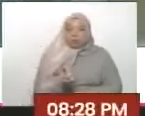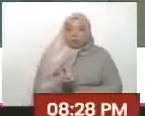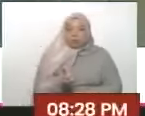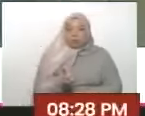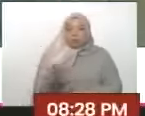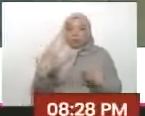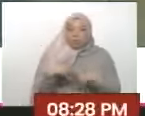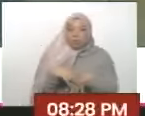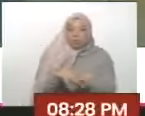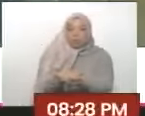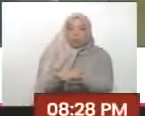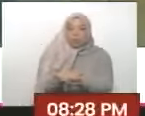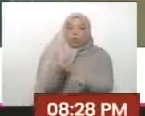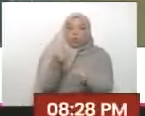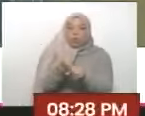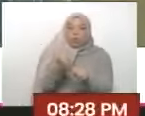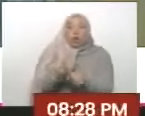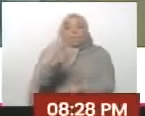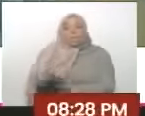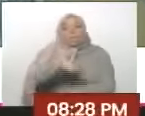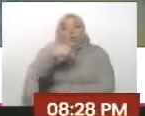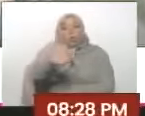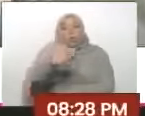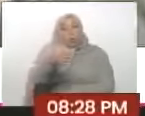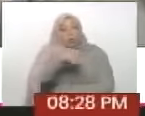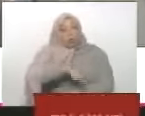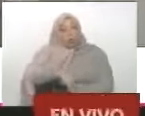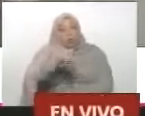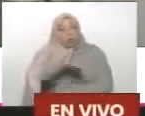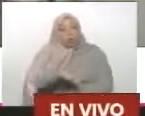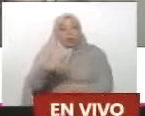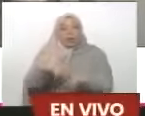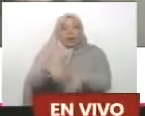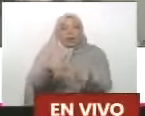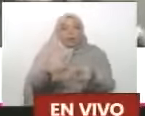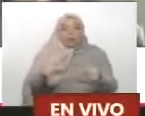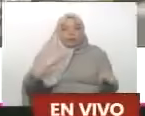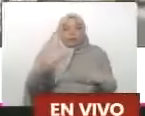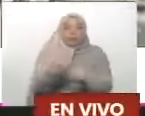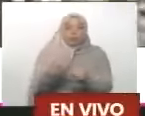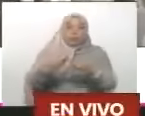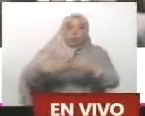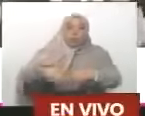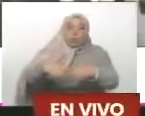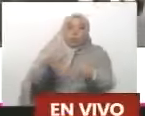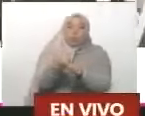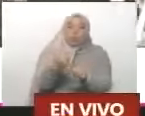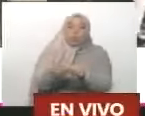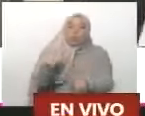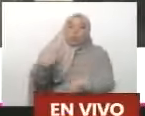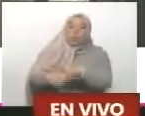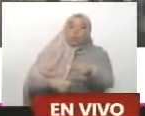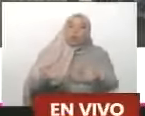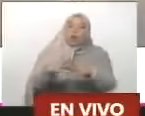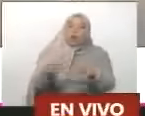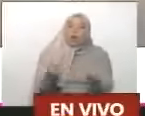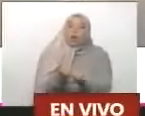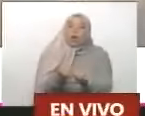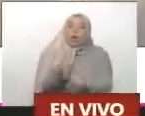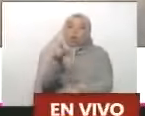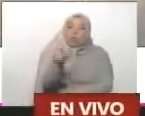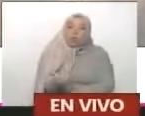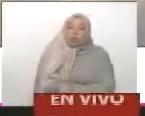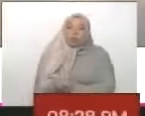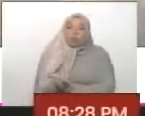la integración es política, social, agrícola, industrial, de todos los sectores de la